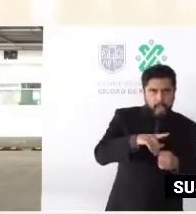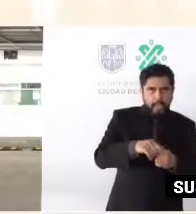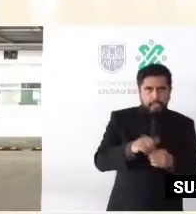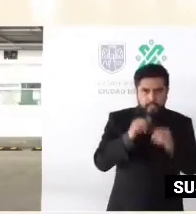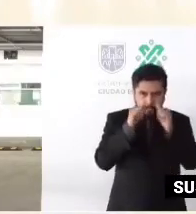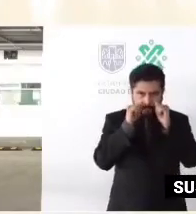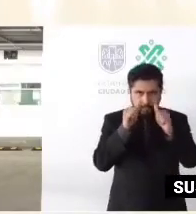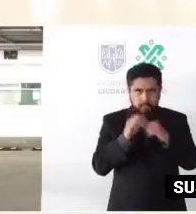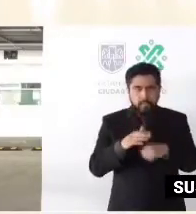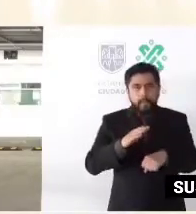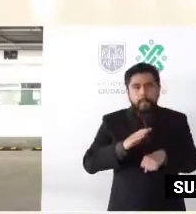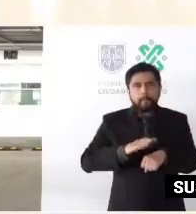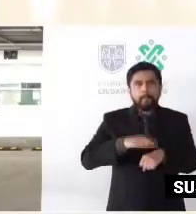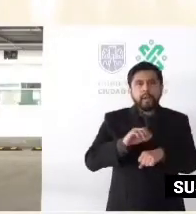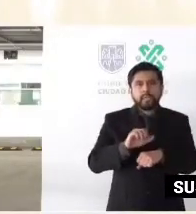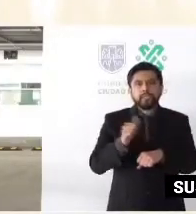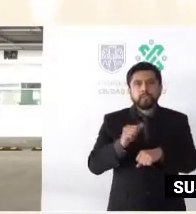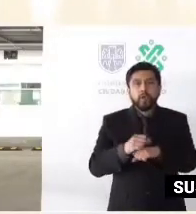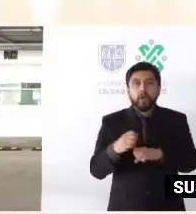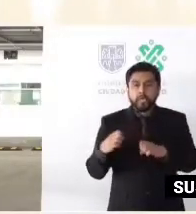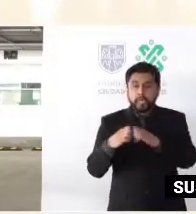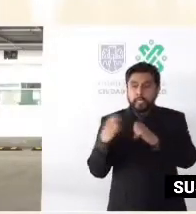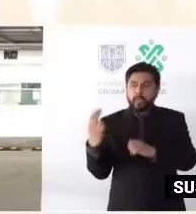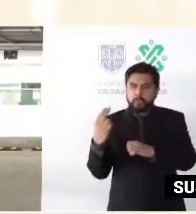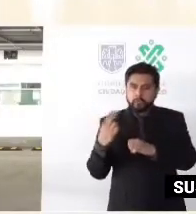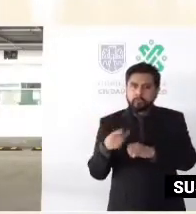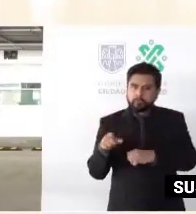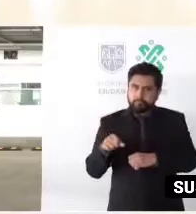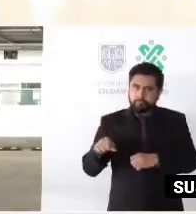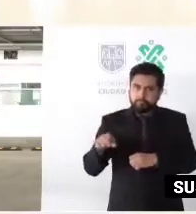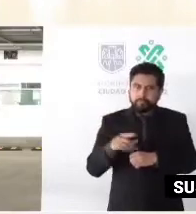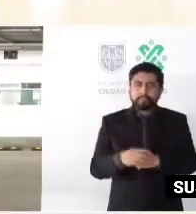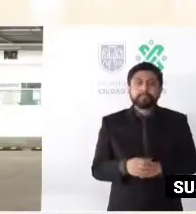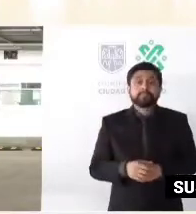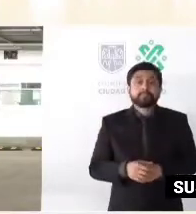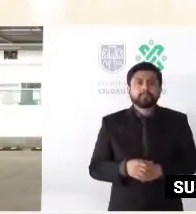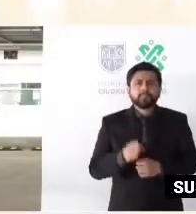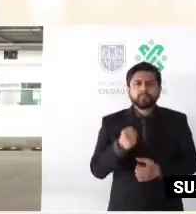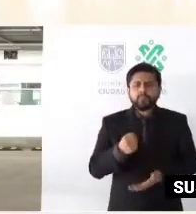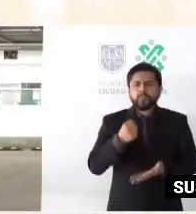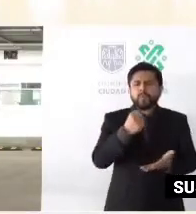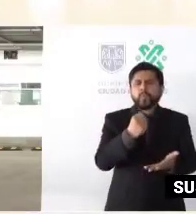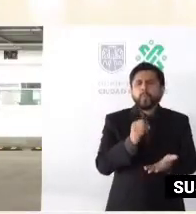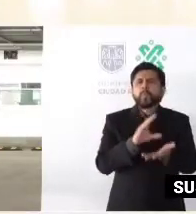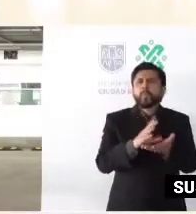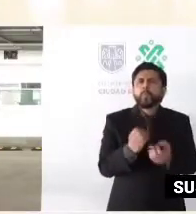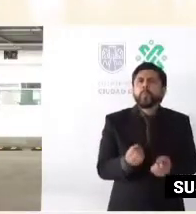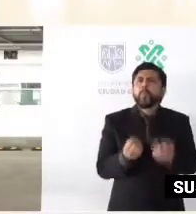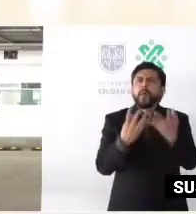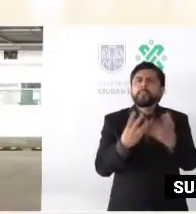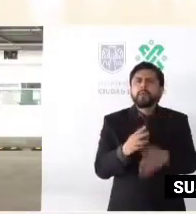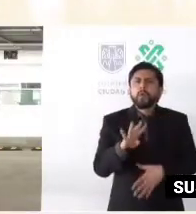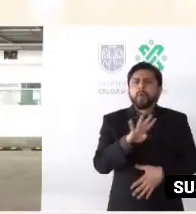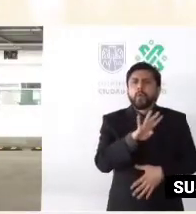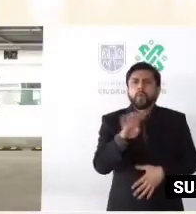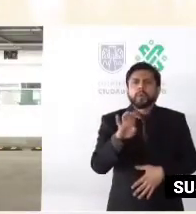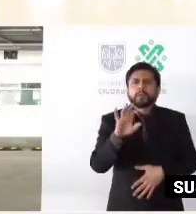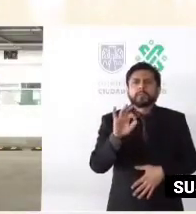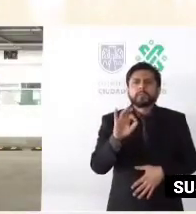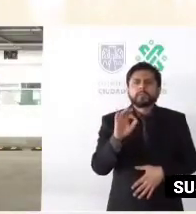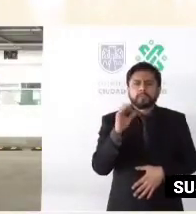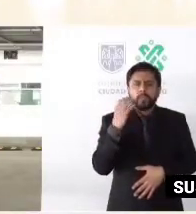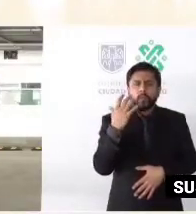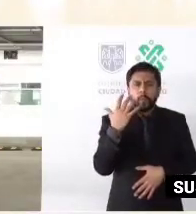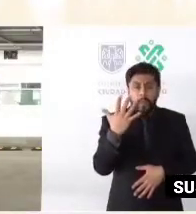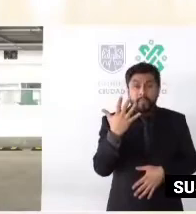de fortalecida de urgencias. Y la inversión fueron, como ya se señalaba, 450